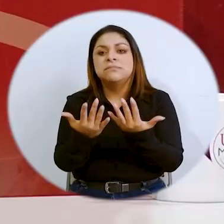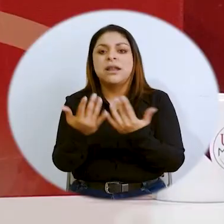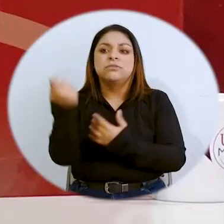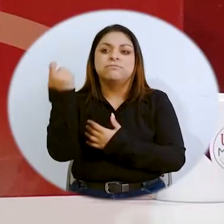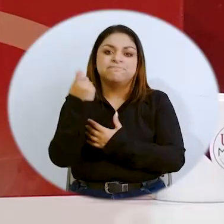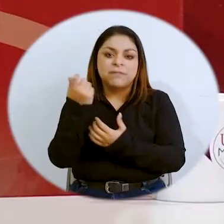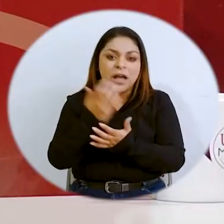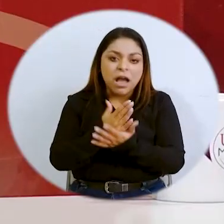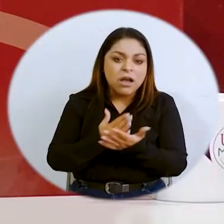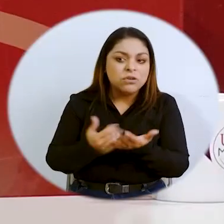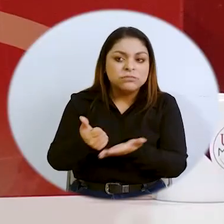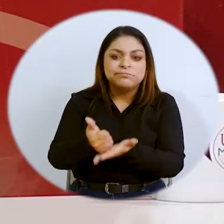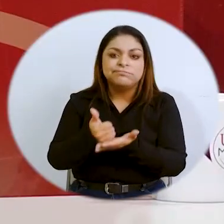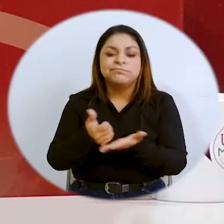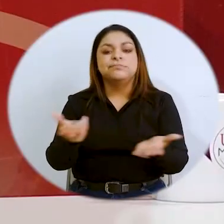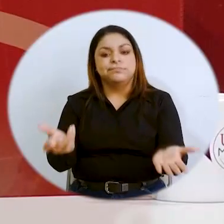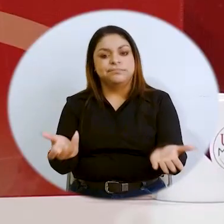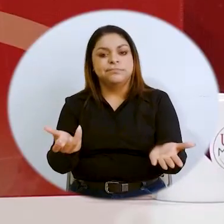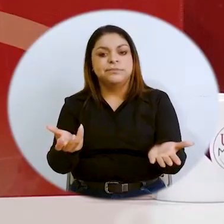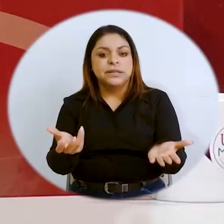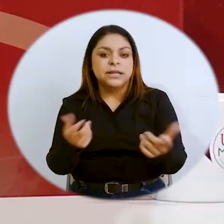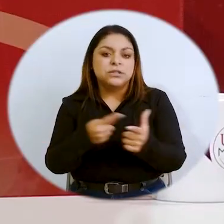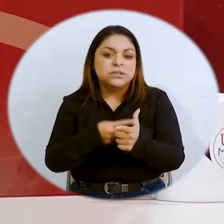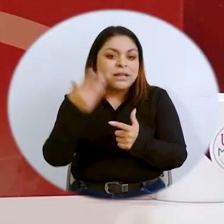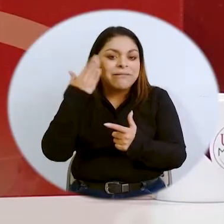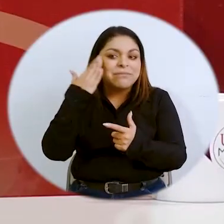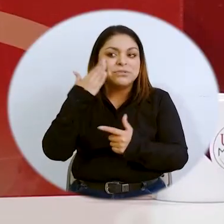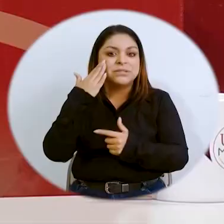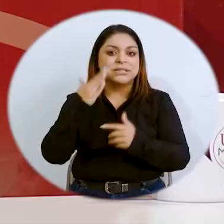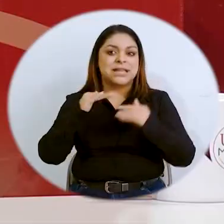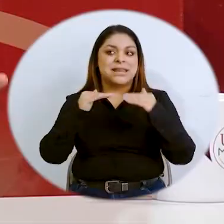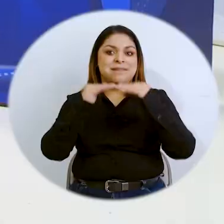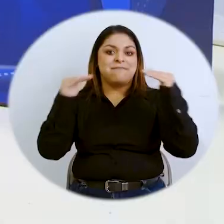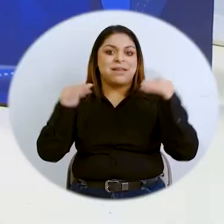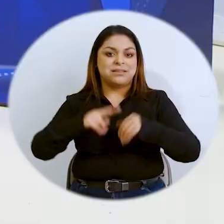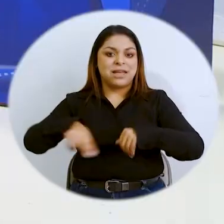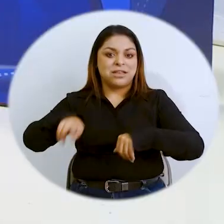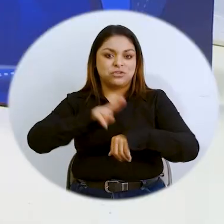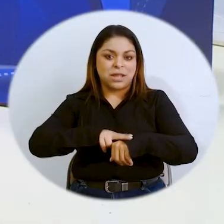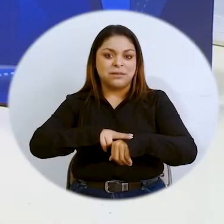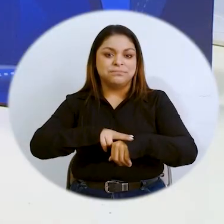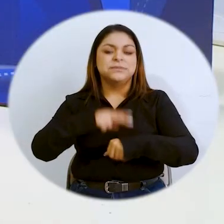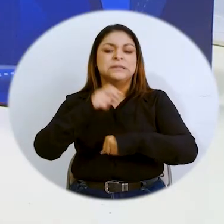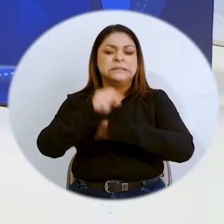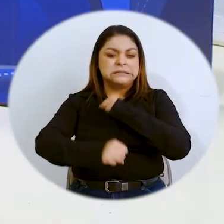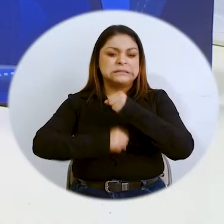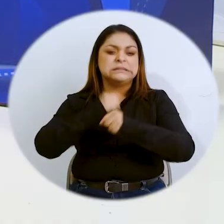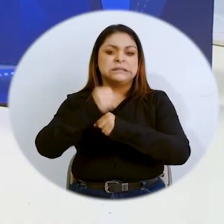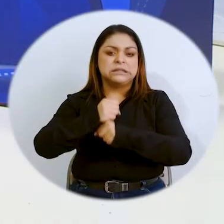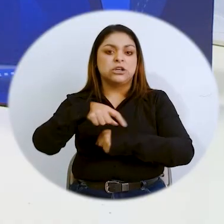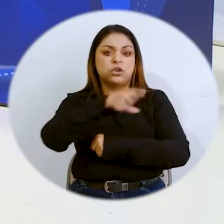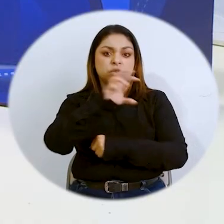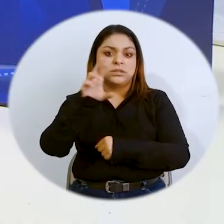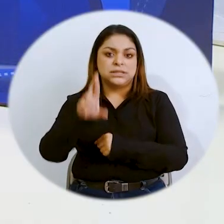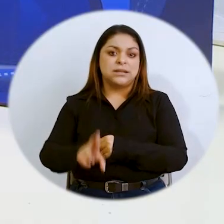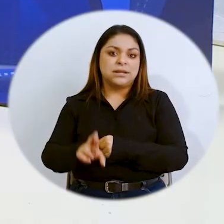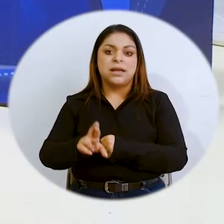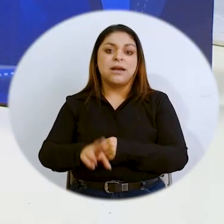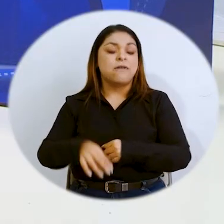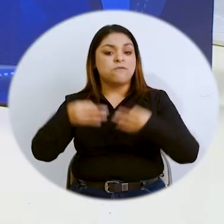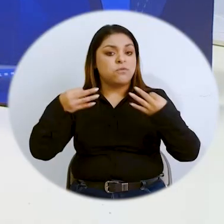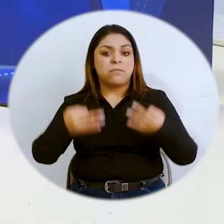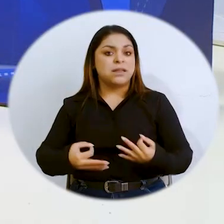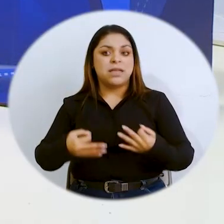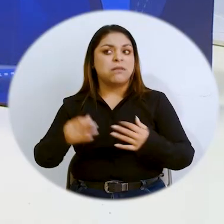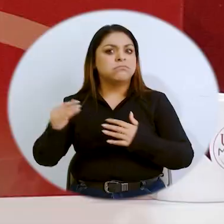ayuda económica en este sentido y sabemos que a nivel nacional a lo largo de los años en Costa Rica la